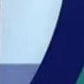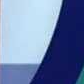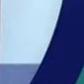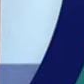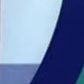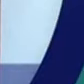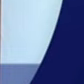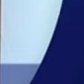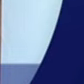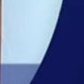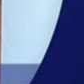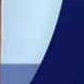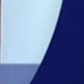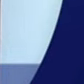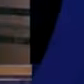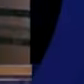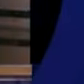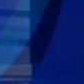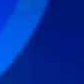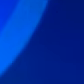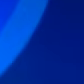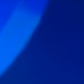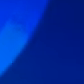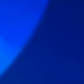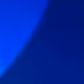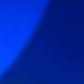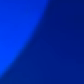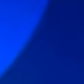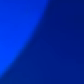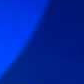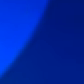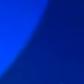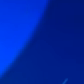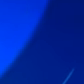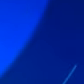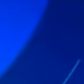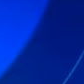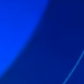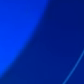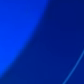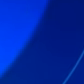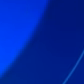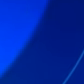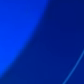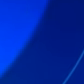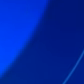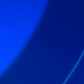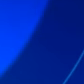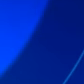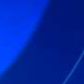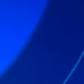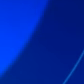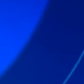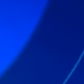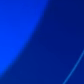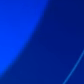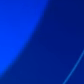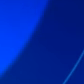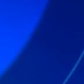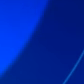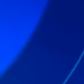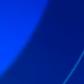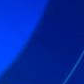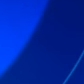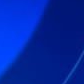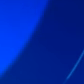falleció de un infarto. A las 12 de mediodía y un minuto y vamos de inmediato con esta información. Latina es el primer